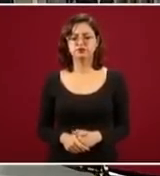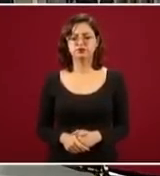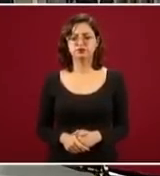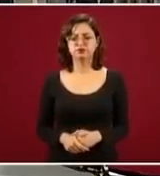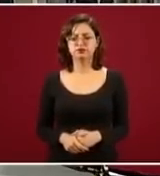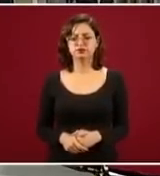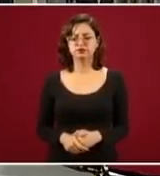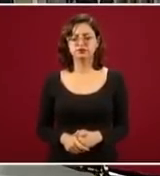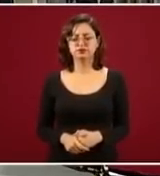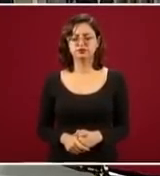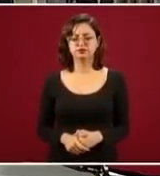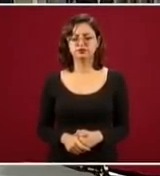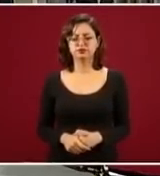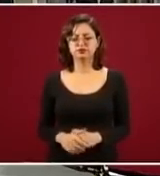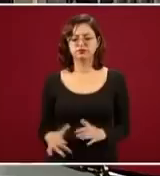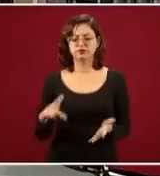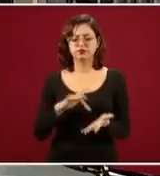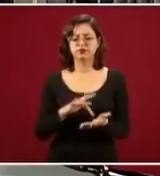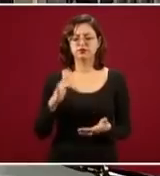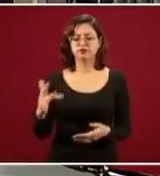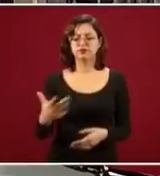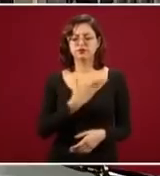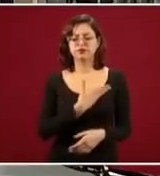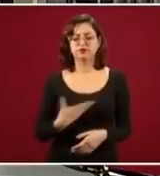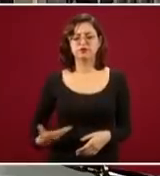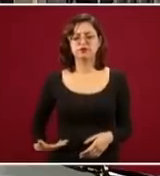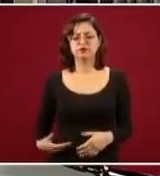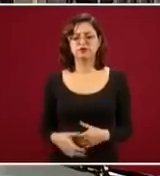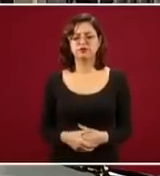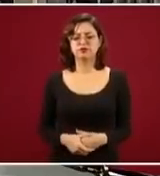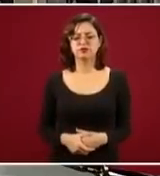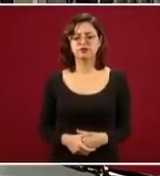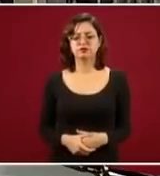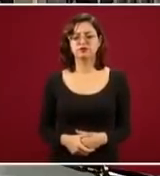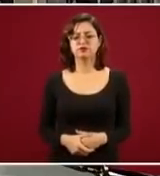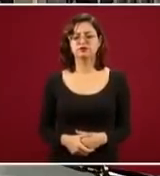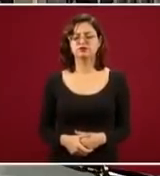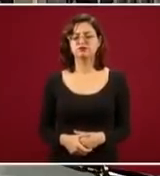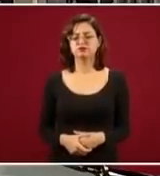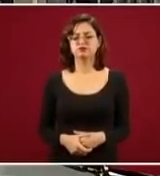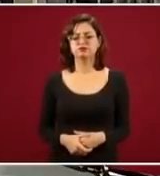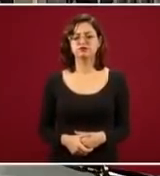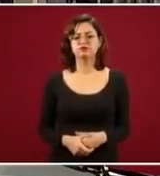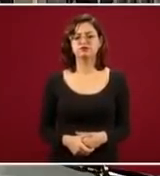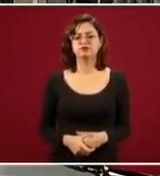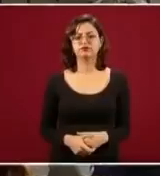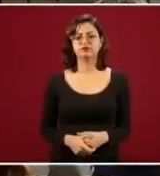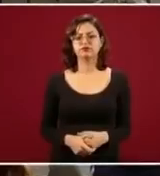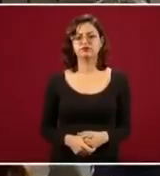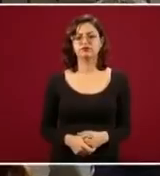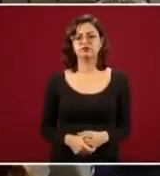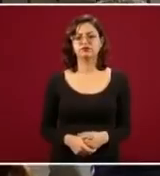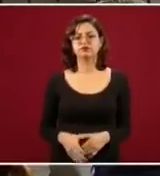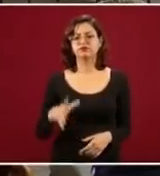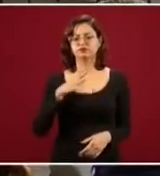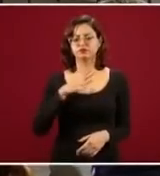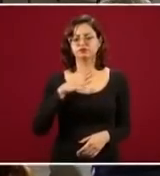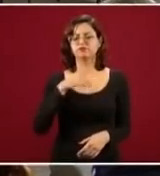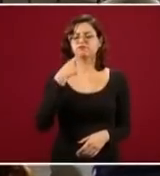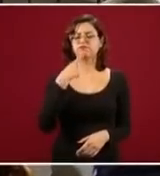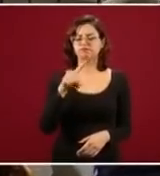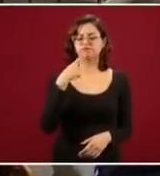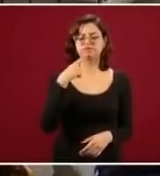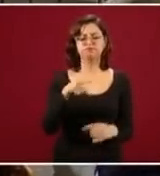Sí, gracias, presidente. Tenemos varias denuncias de varios actos análogos. También